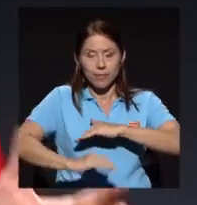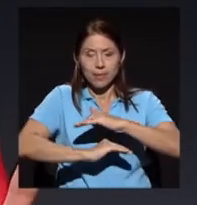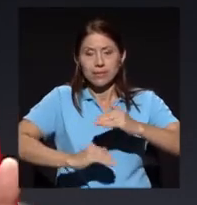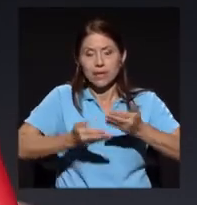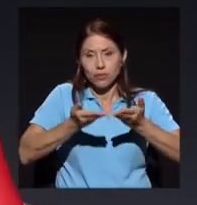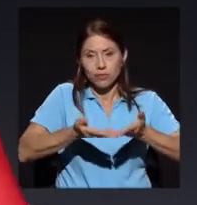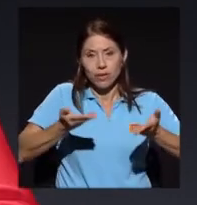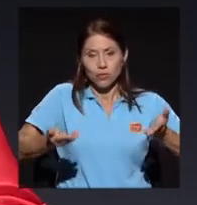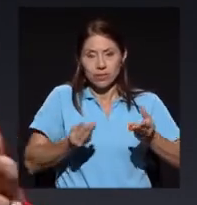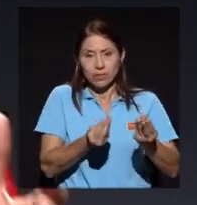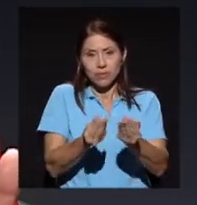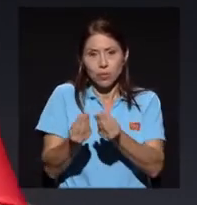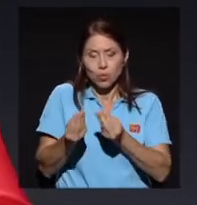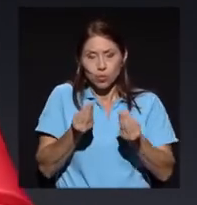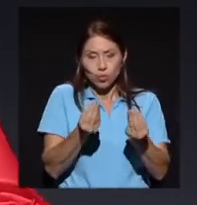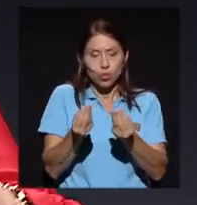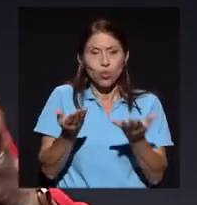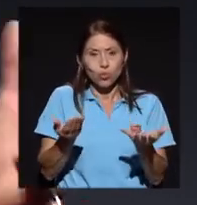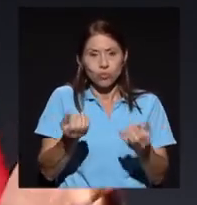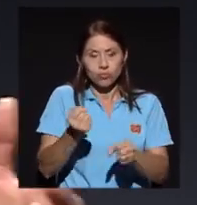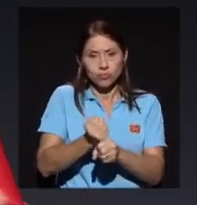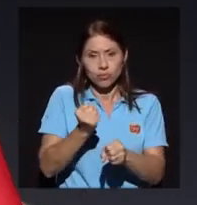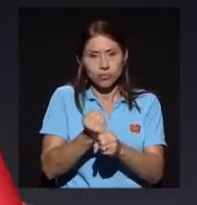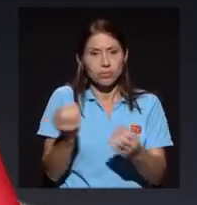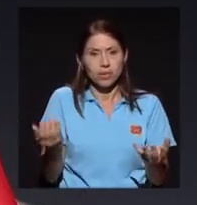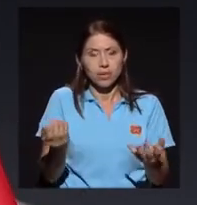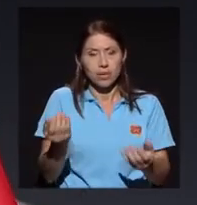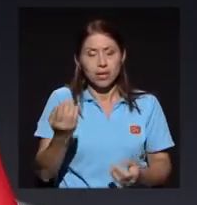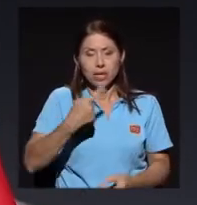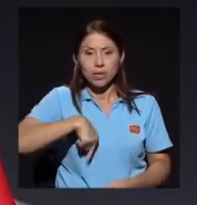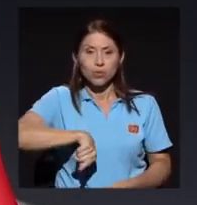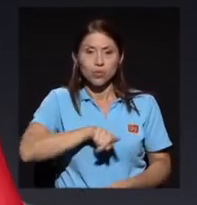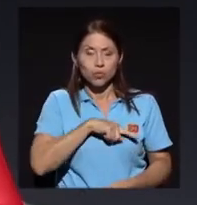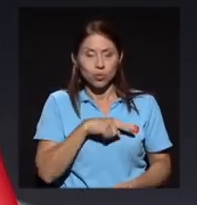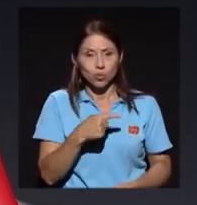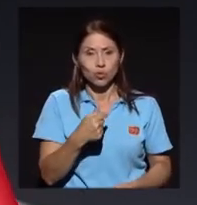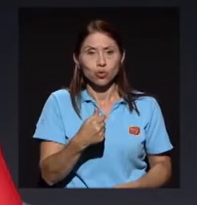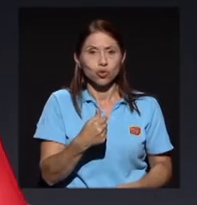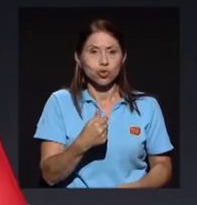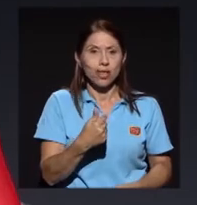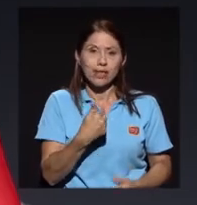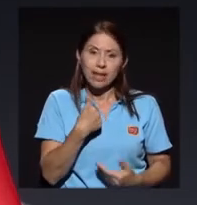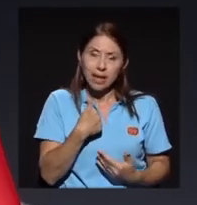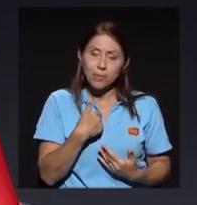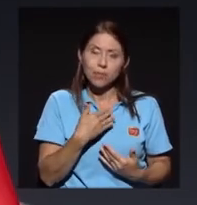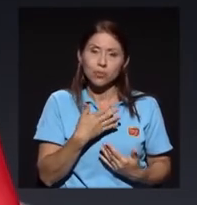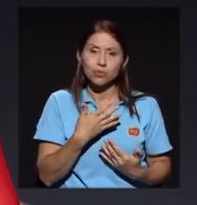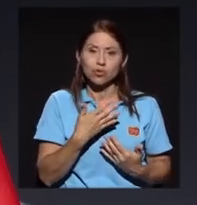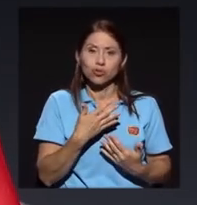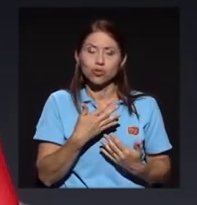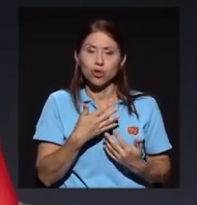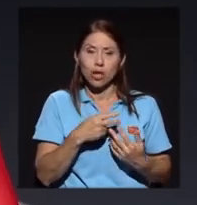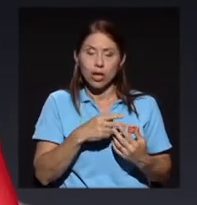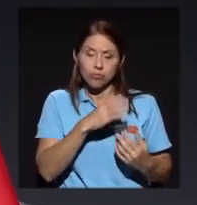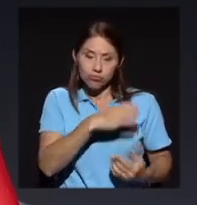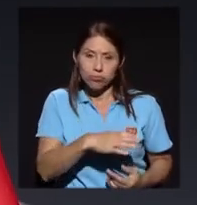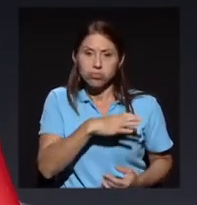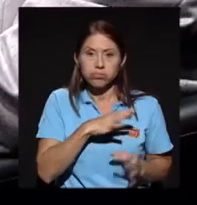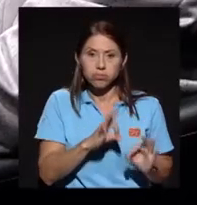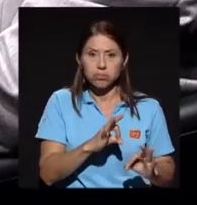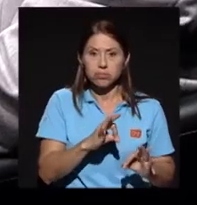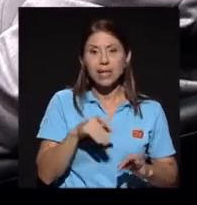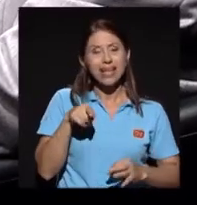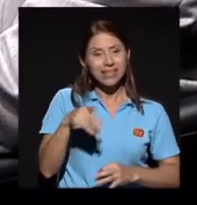de los cuales tenemos, que digamos de los que tenemos dotaciones. Y fue una aventura